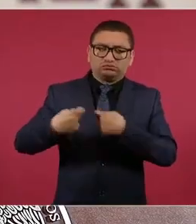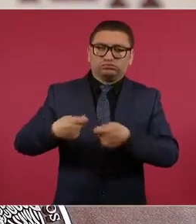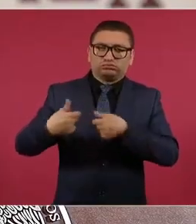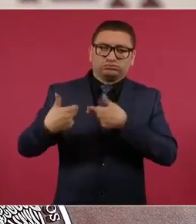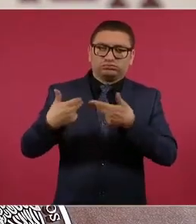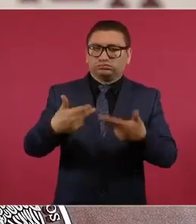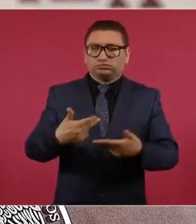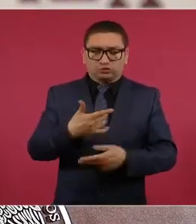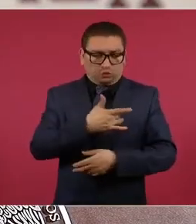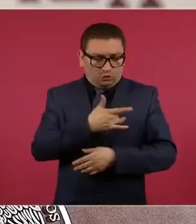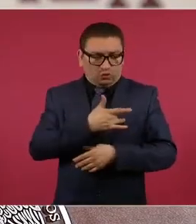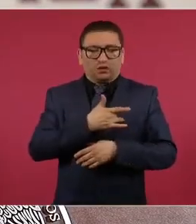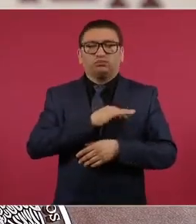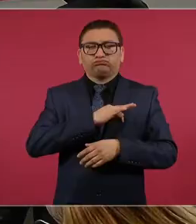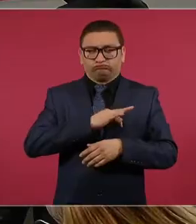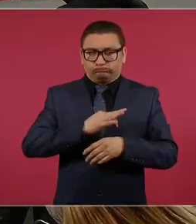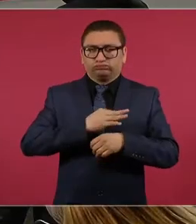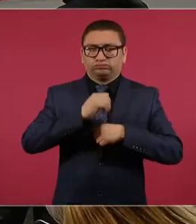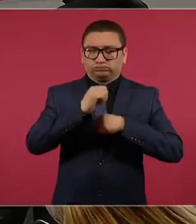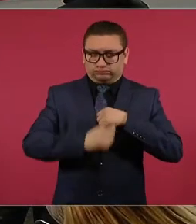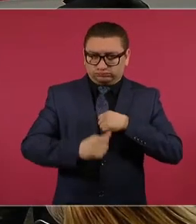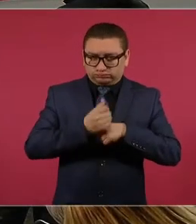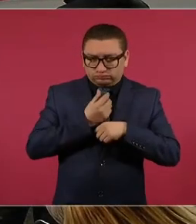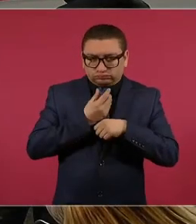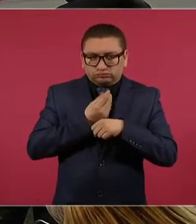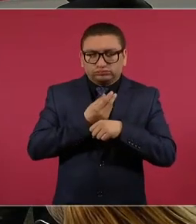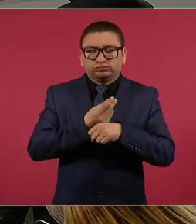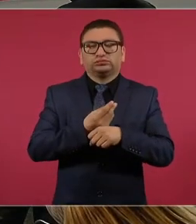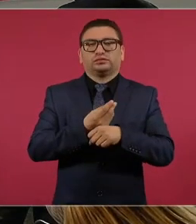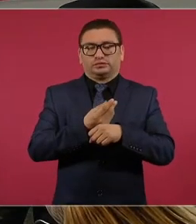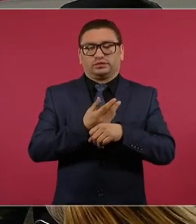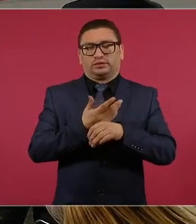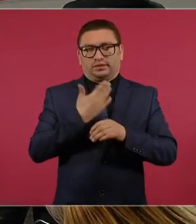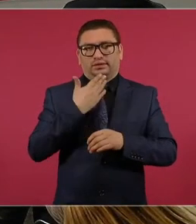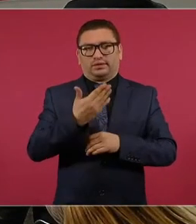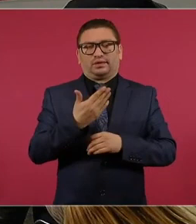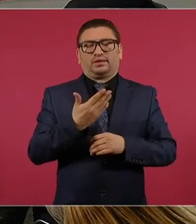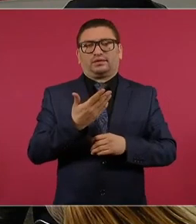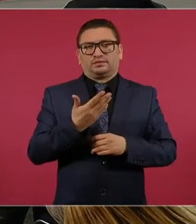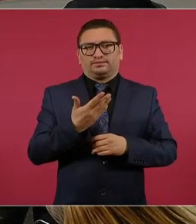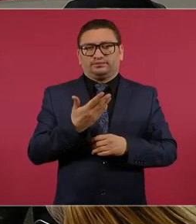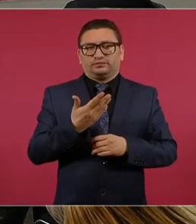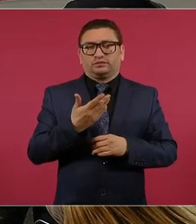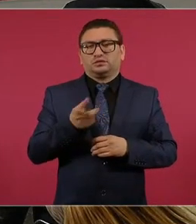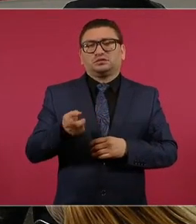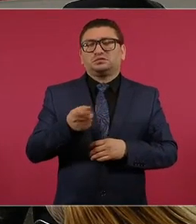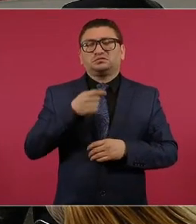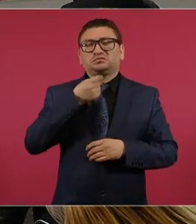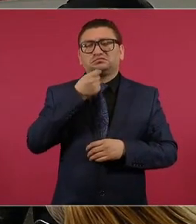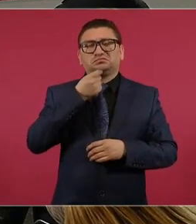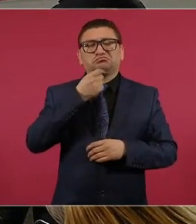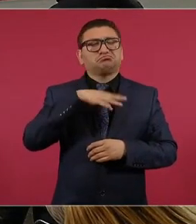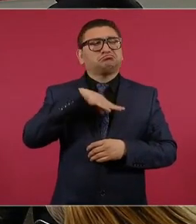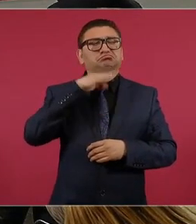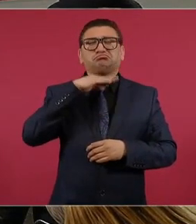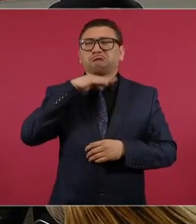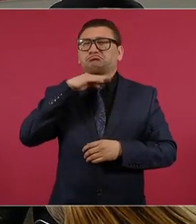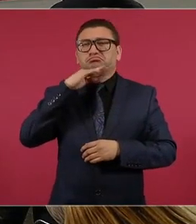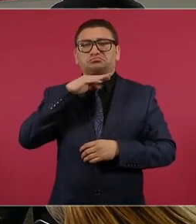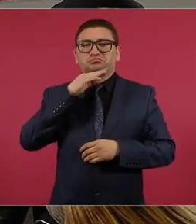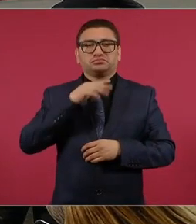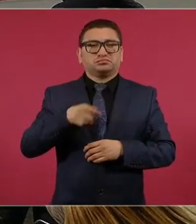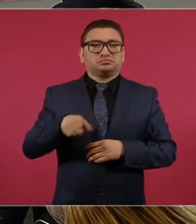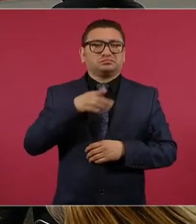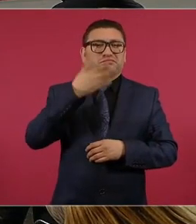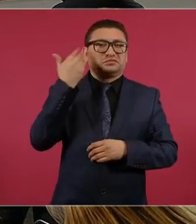del corazón se resuelve y ni ni siquiera eh se sabe el niño que así se